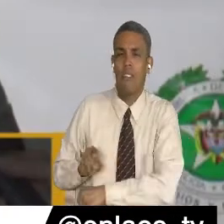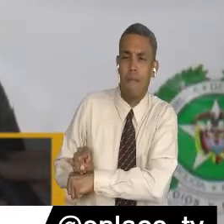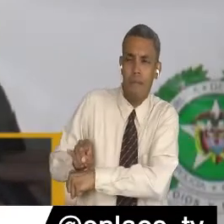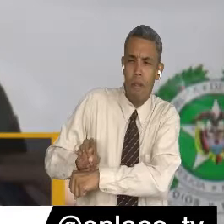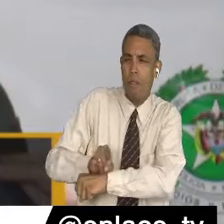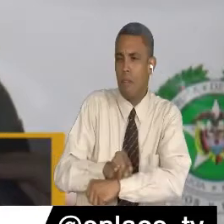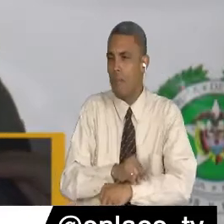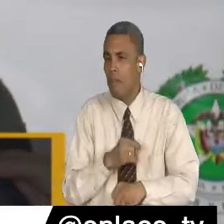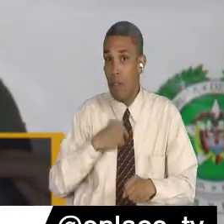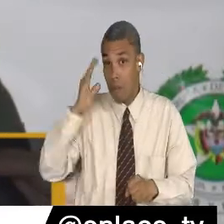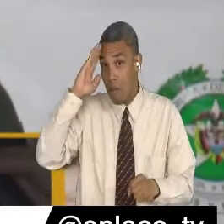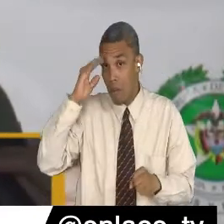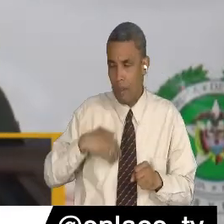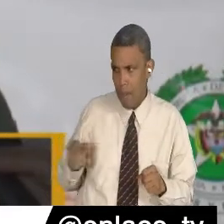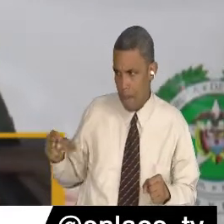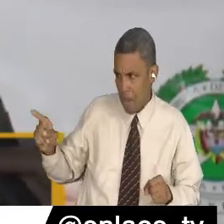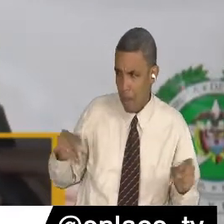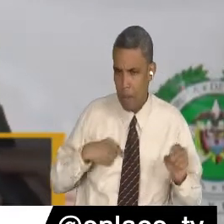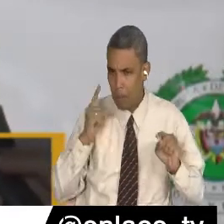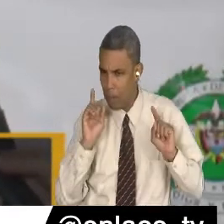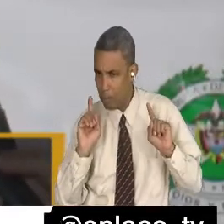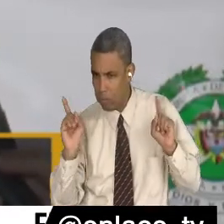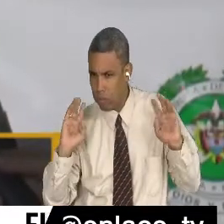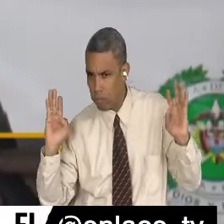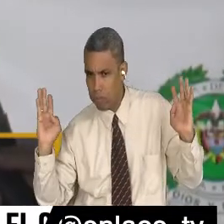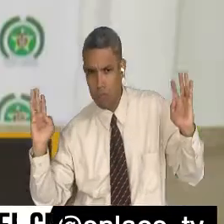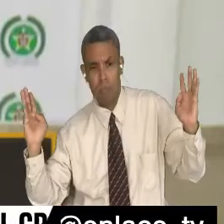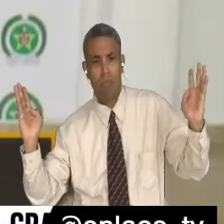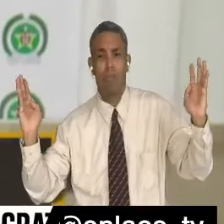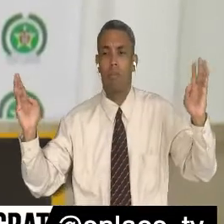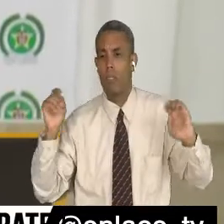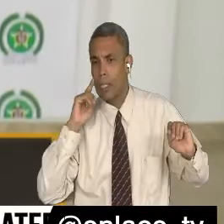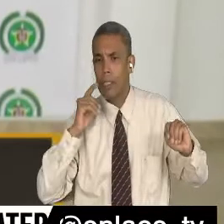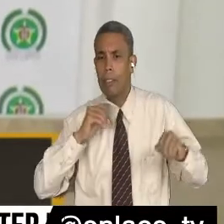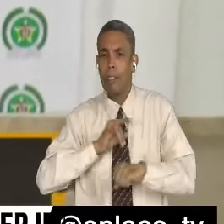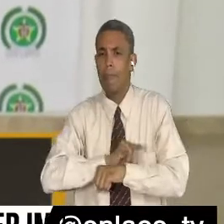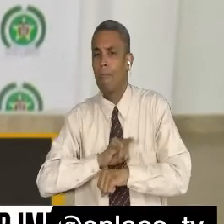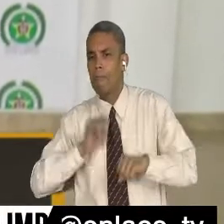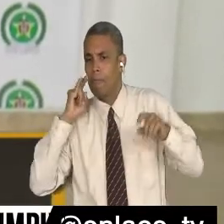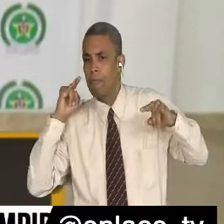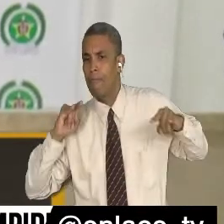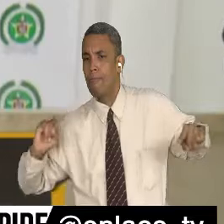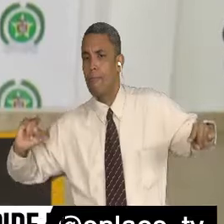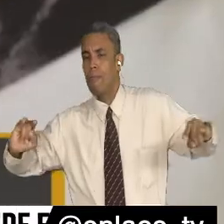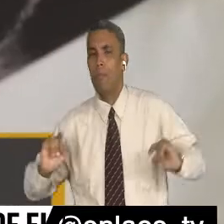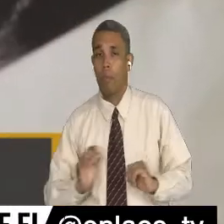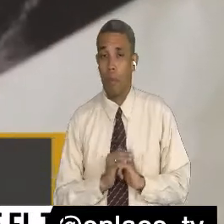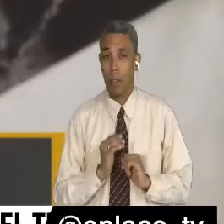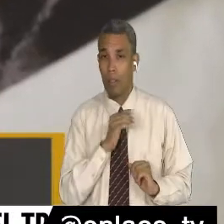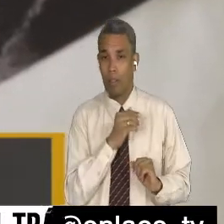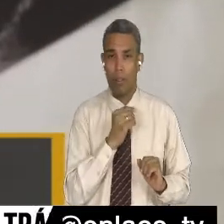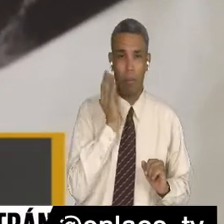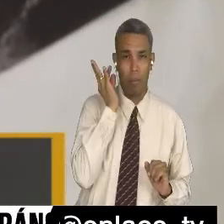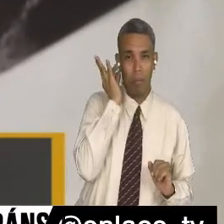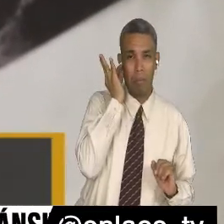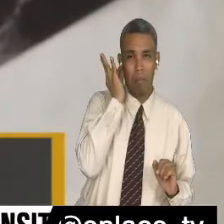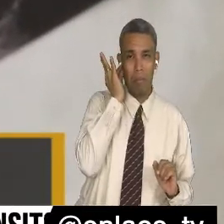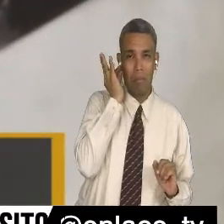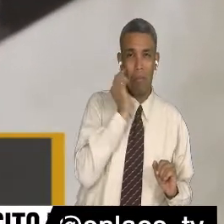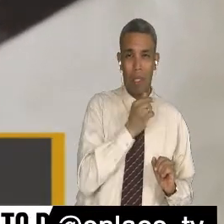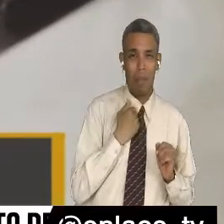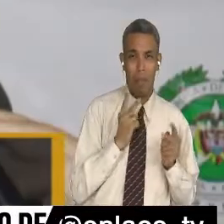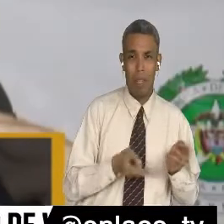de seguridad de manera permanente durante el ingreso y egreso de los estudiantes. Según la policía, el ladrón intimidó a la menor con un arma blanca para despojarla